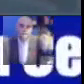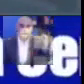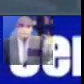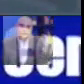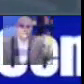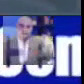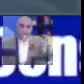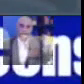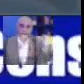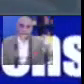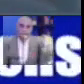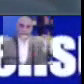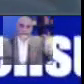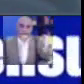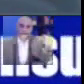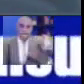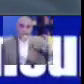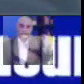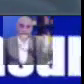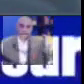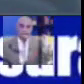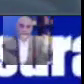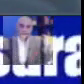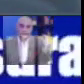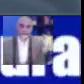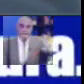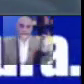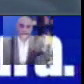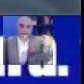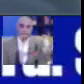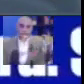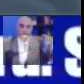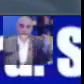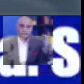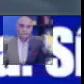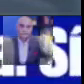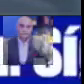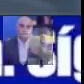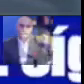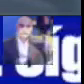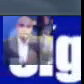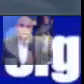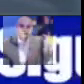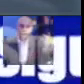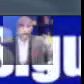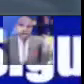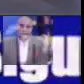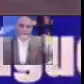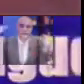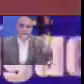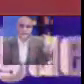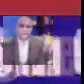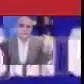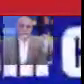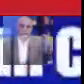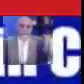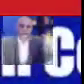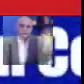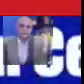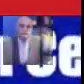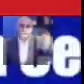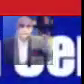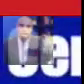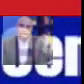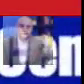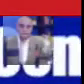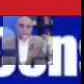estos personajes como si fueran los émulos de Enrique Peña Nieto, es decir, políticos del canal de las estrellas, y de